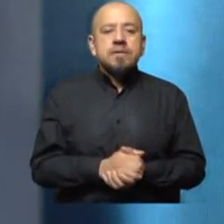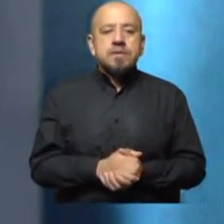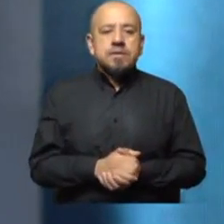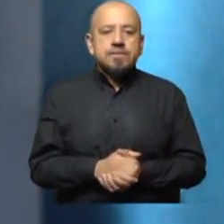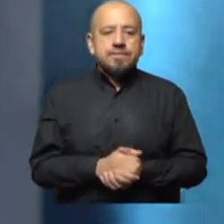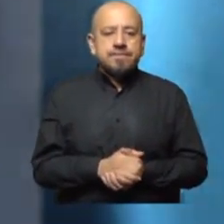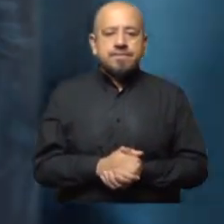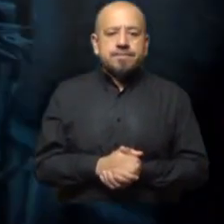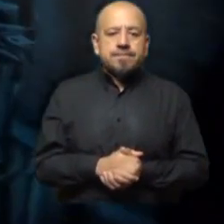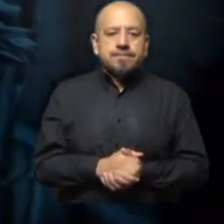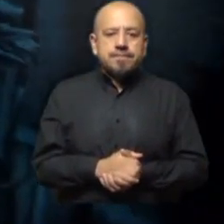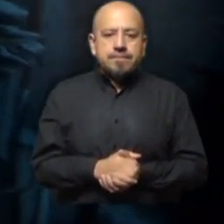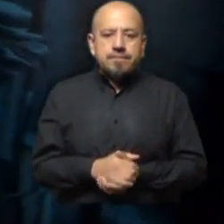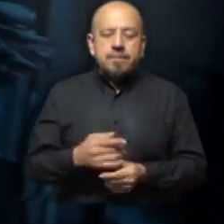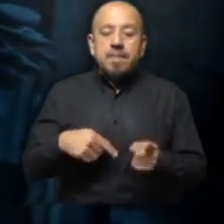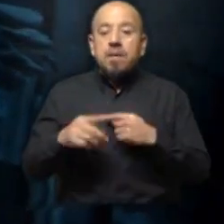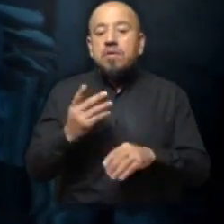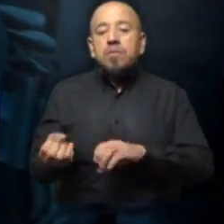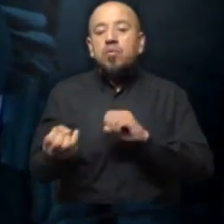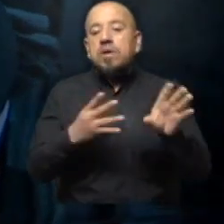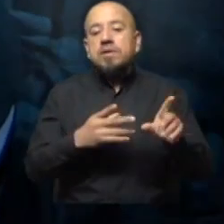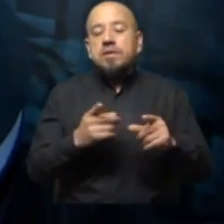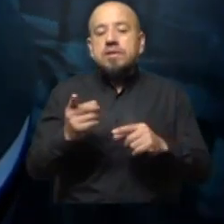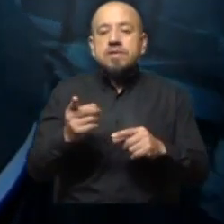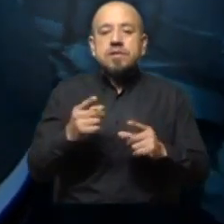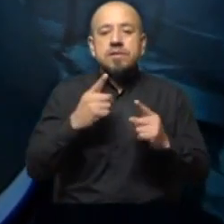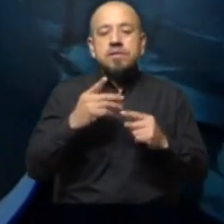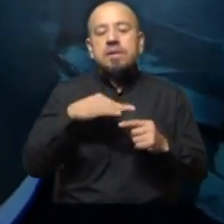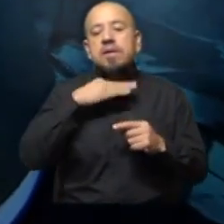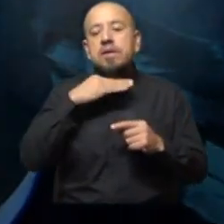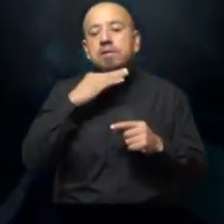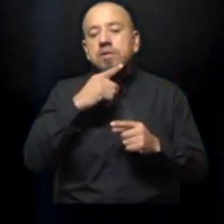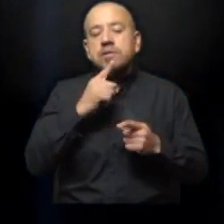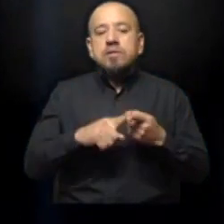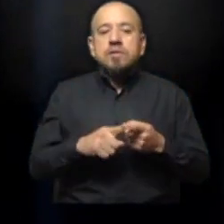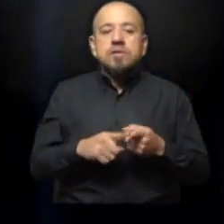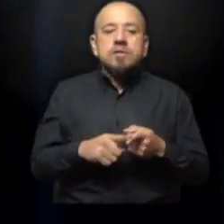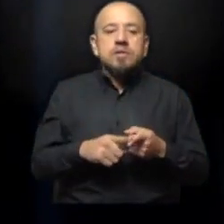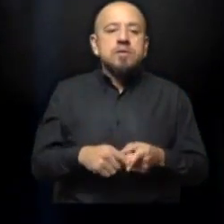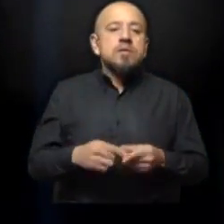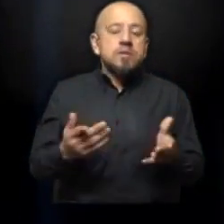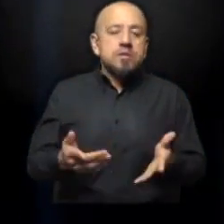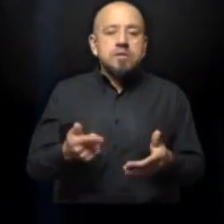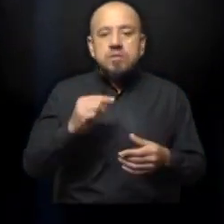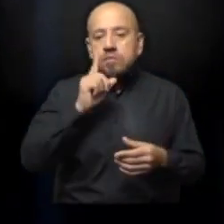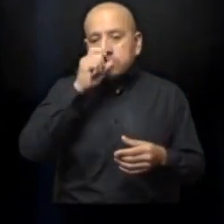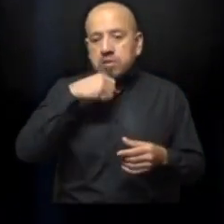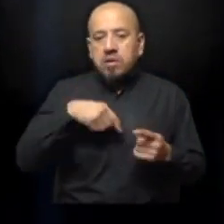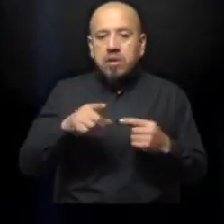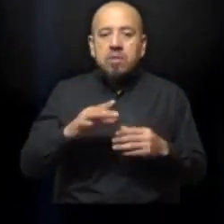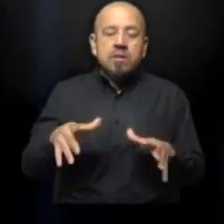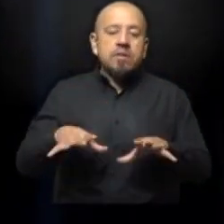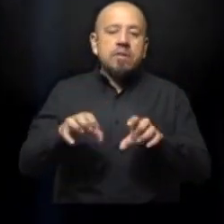y después las de la costa tenés un como de inaugurado de existe me encanta montevideo pero no para vivir